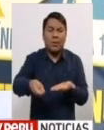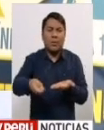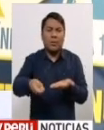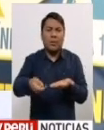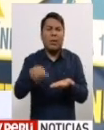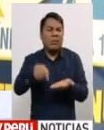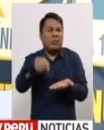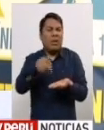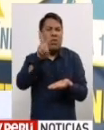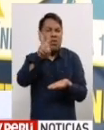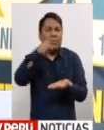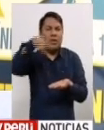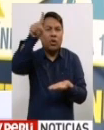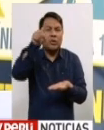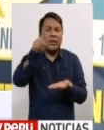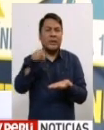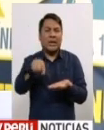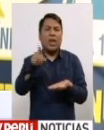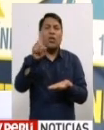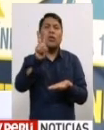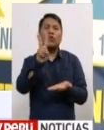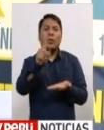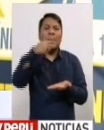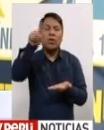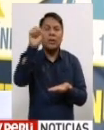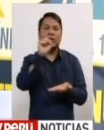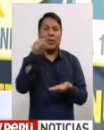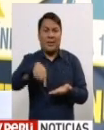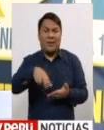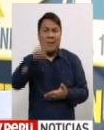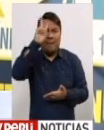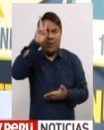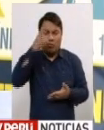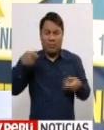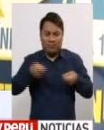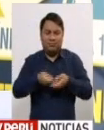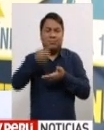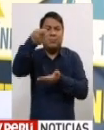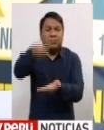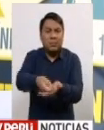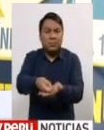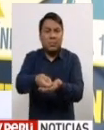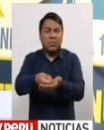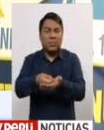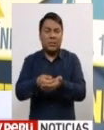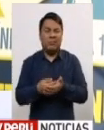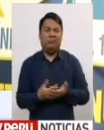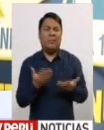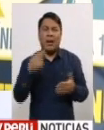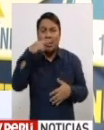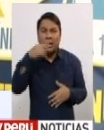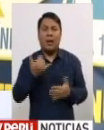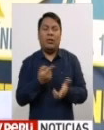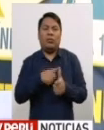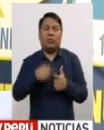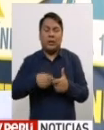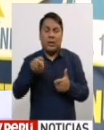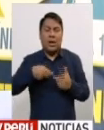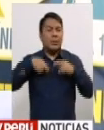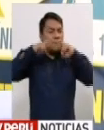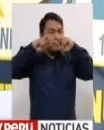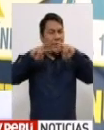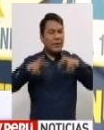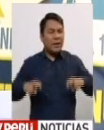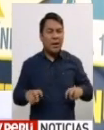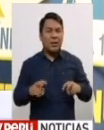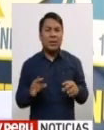2 millones del Estado peruano, 2 millones de soles del Estado peruano, se está investigando por qué,